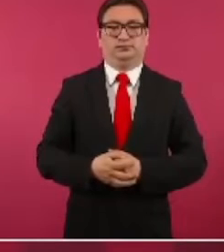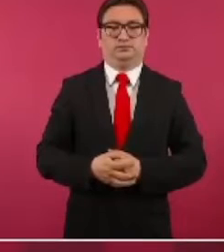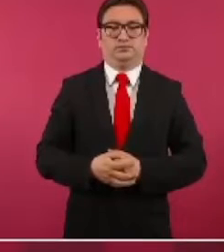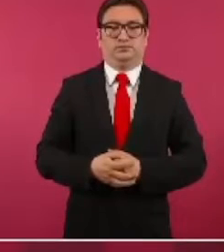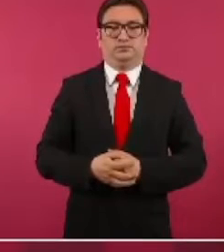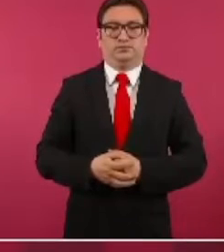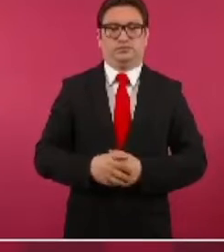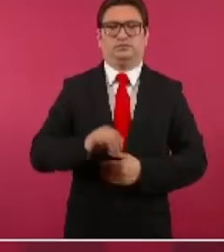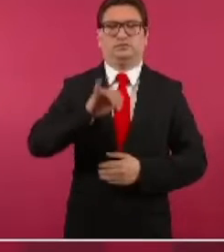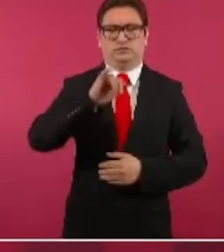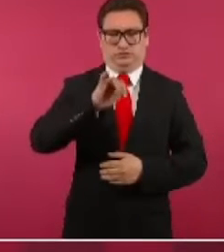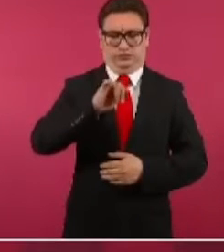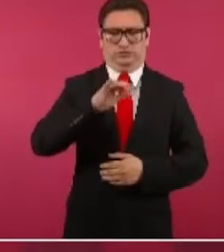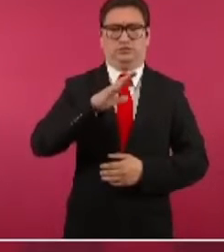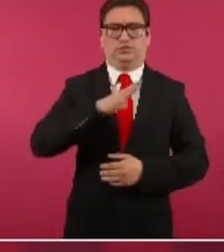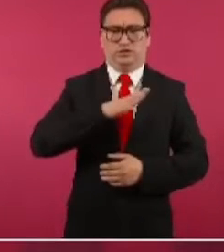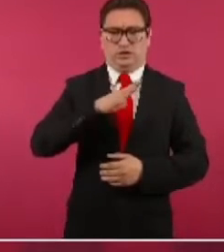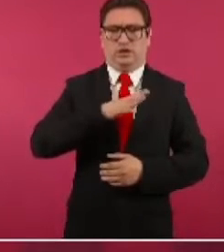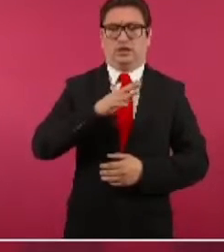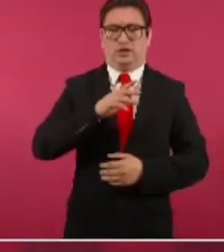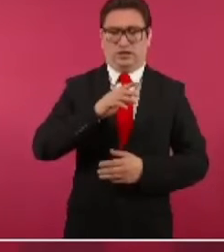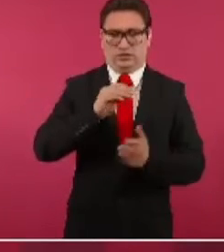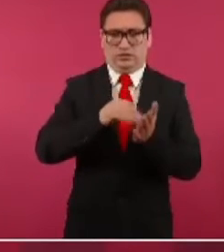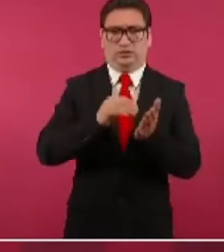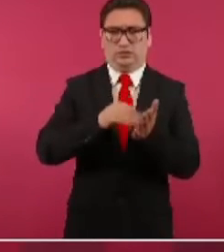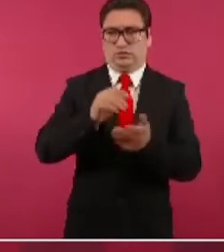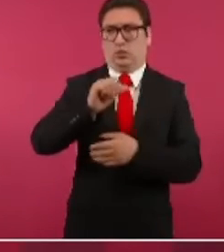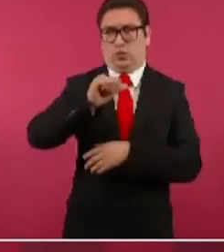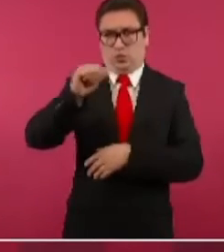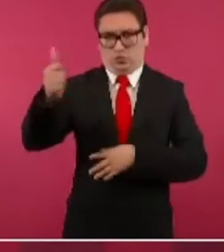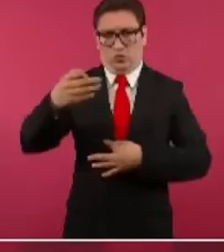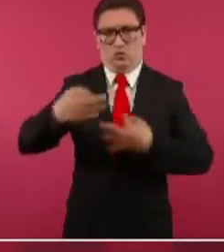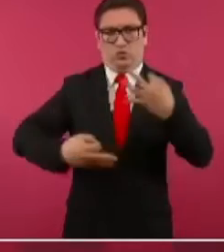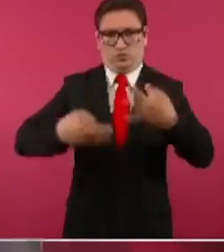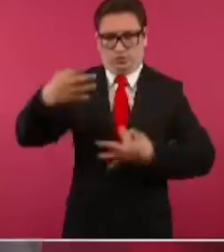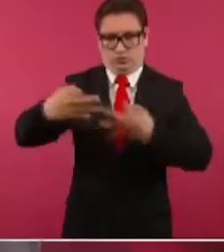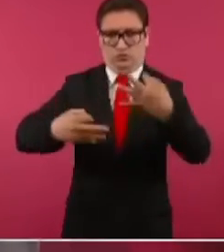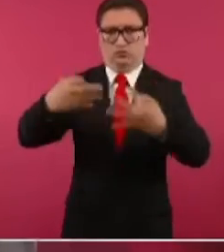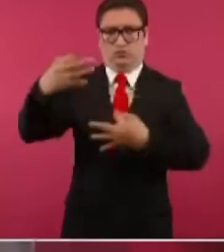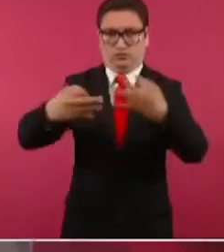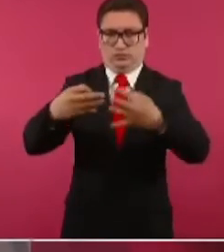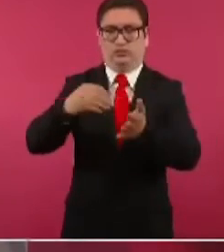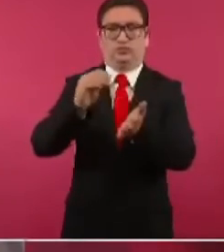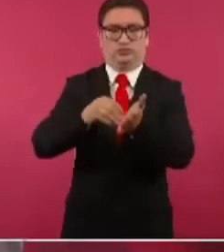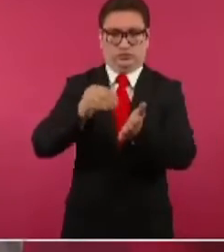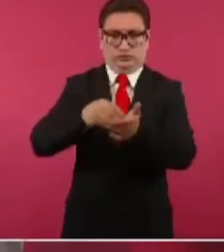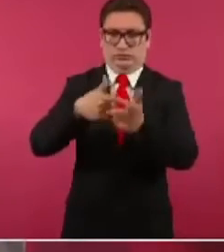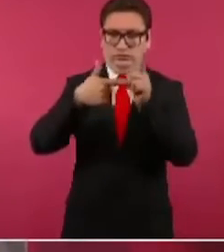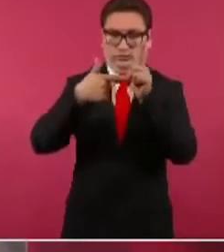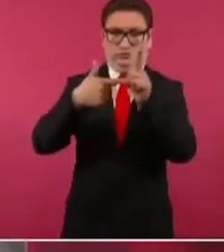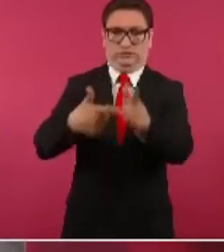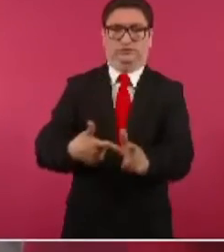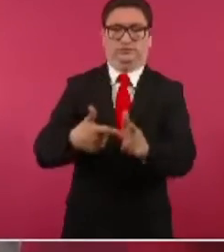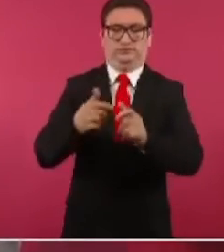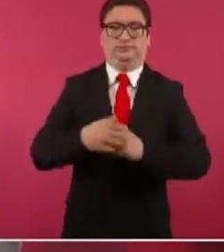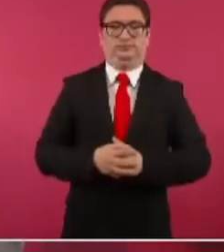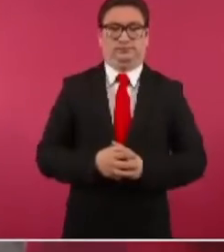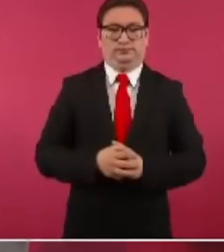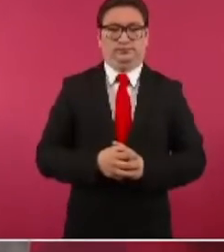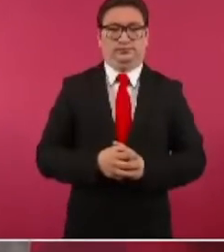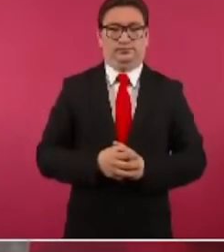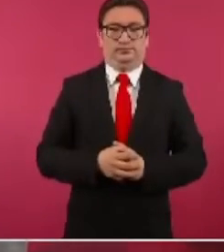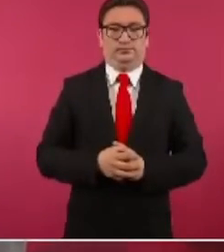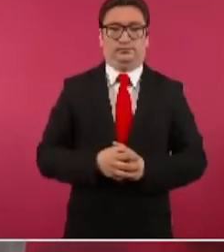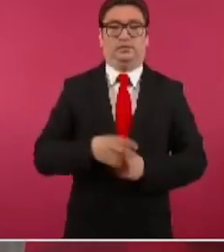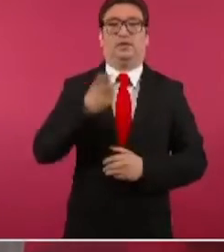Sí, hay otros juicios, pero están en litigio. Esto lo